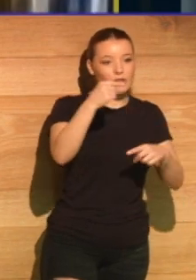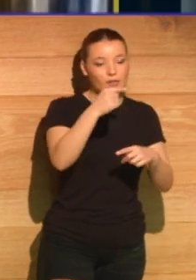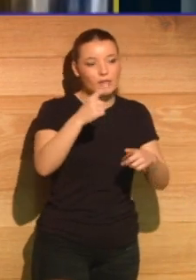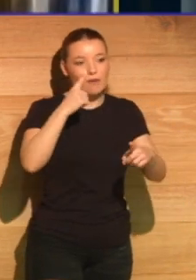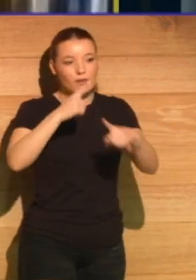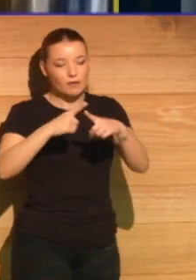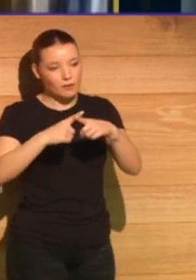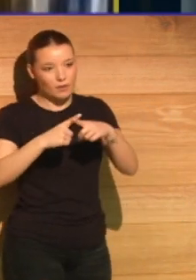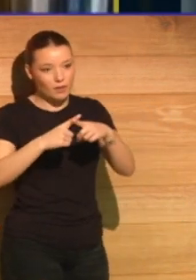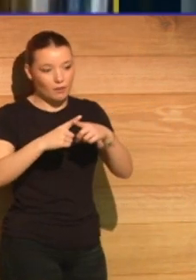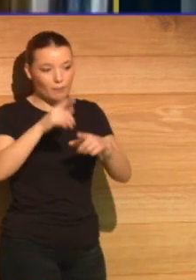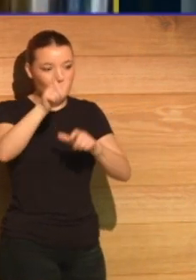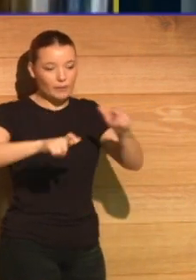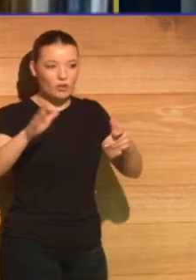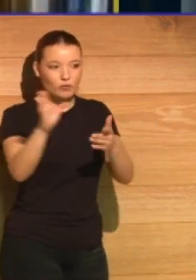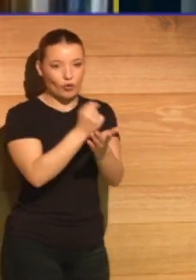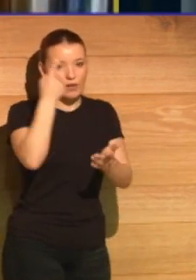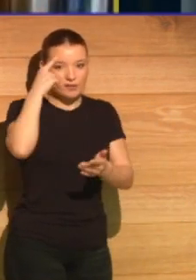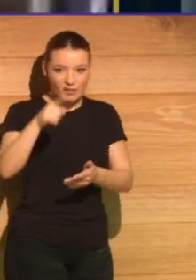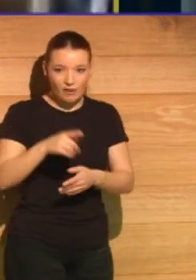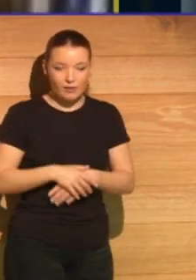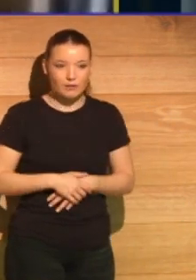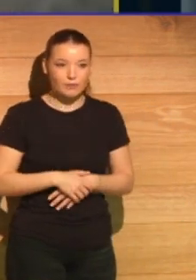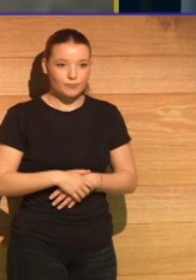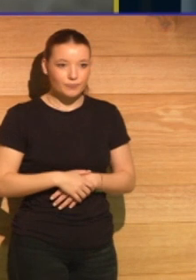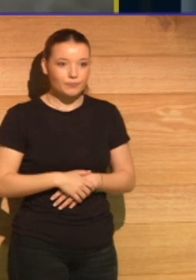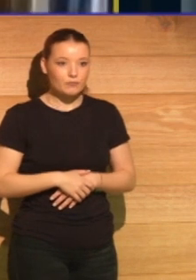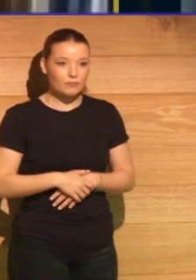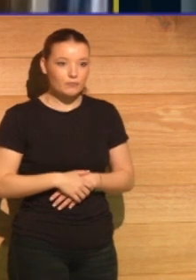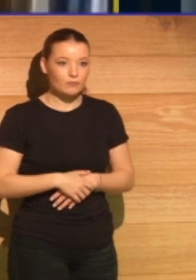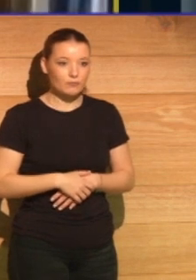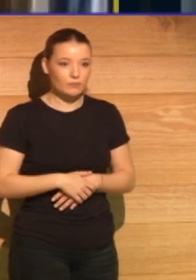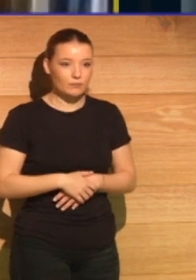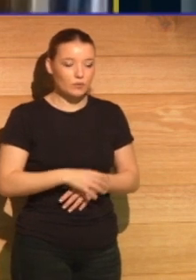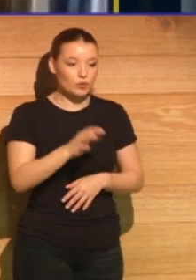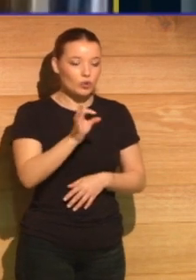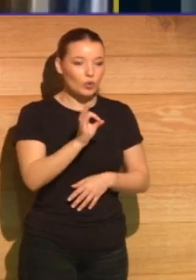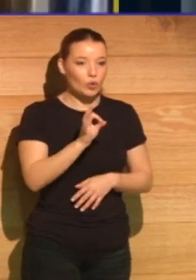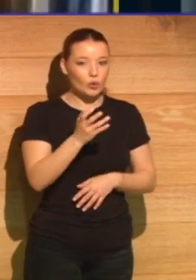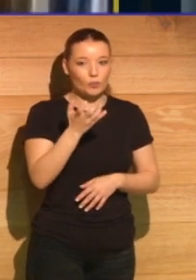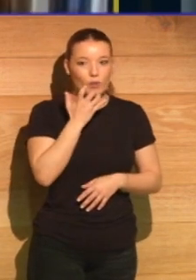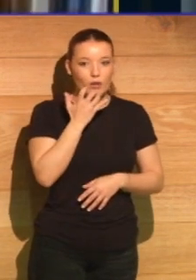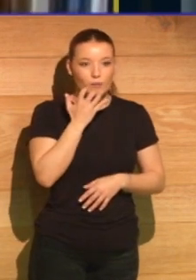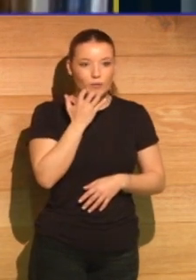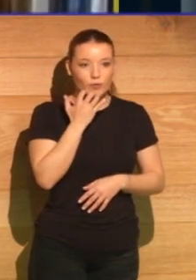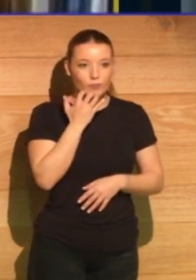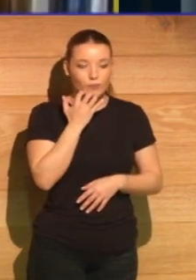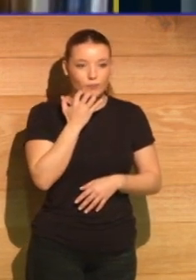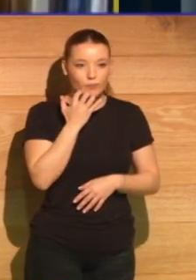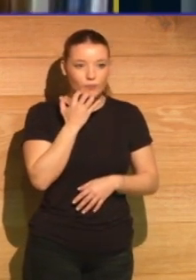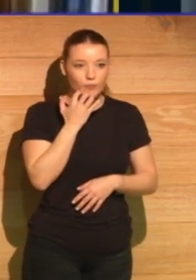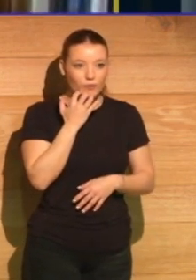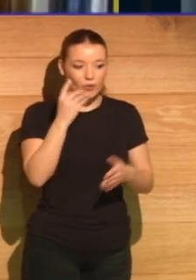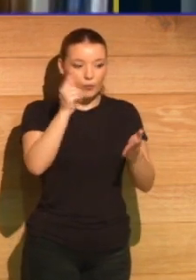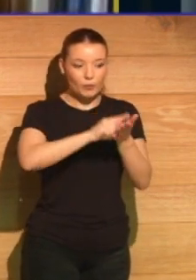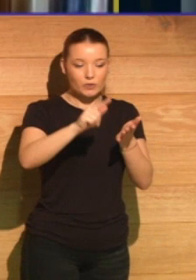sé, o sea, es absurdo, es absurdo. O poder hacer faltas de ortografía, o sea, hay gente que como es de ciencias hace